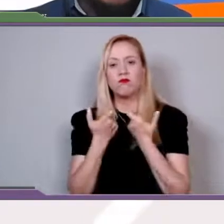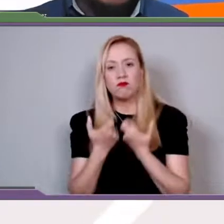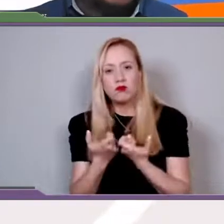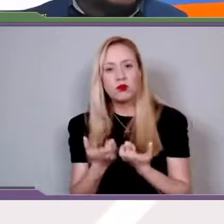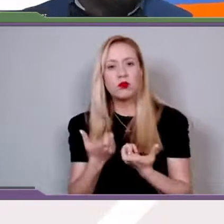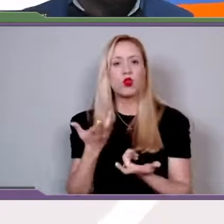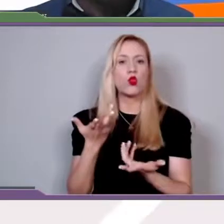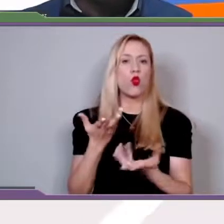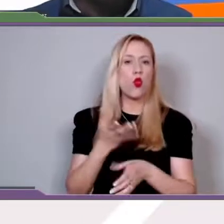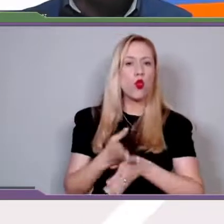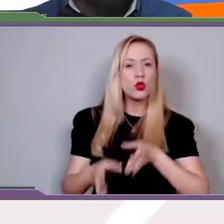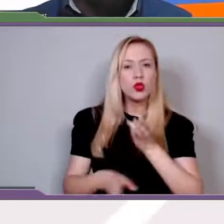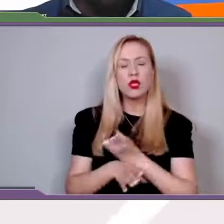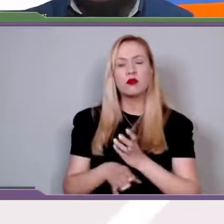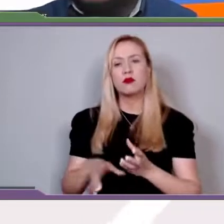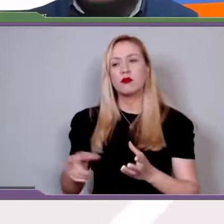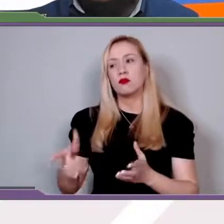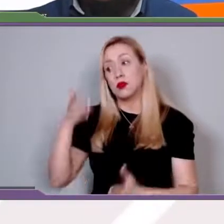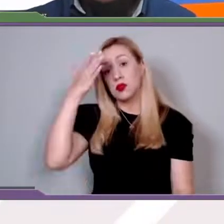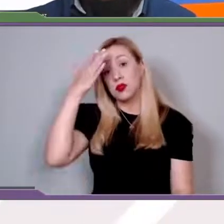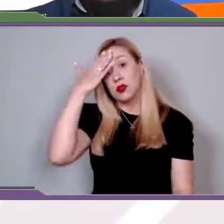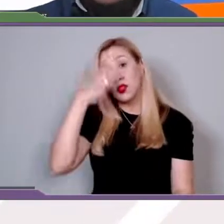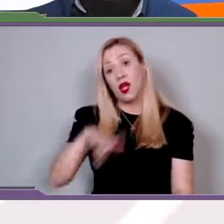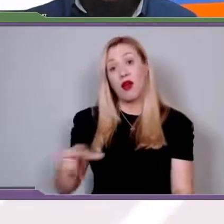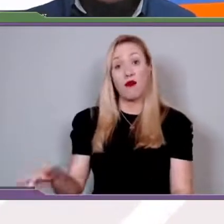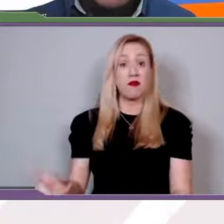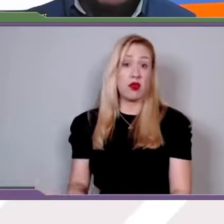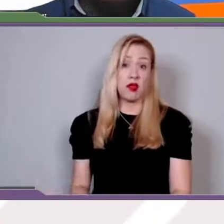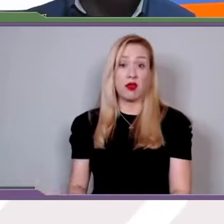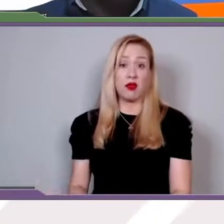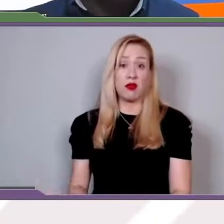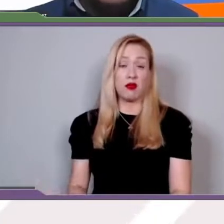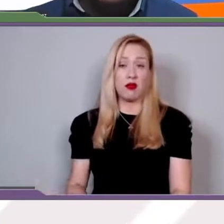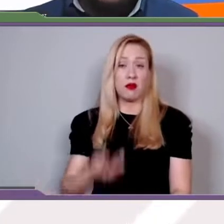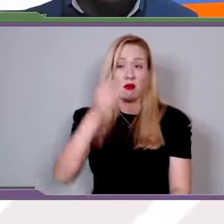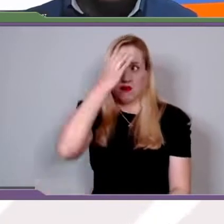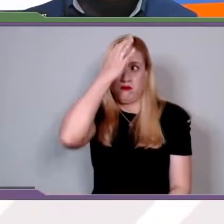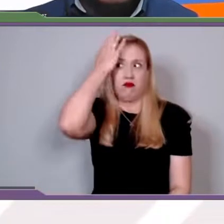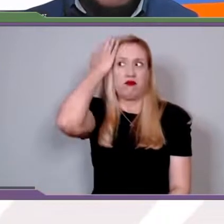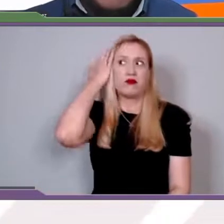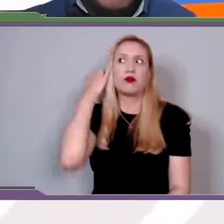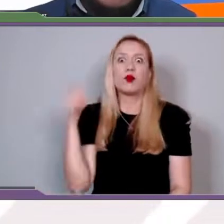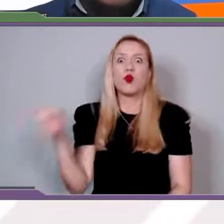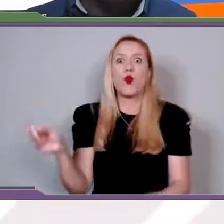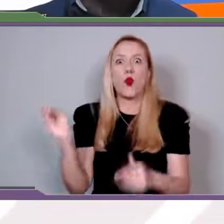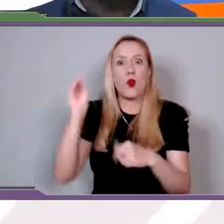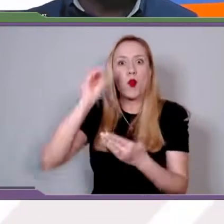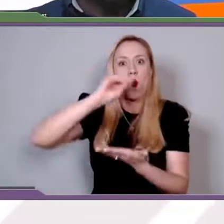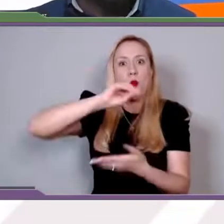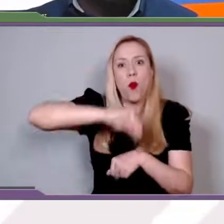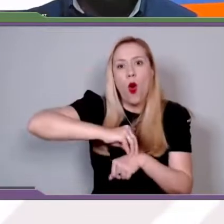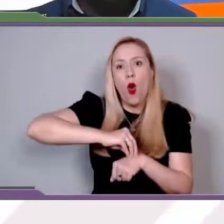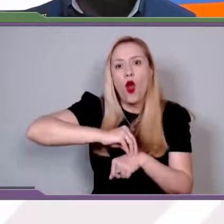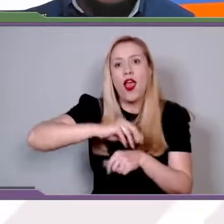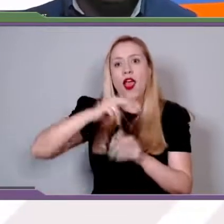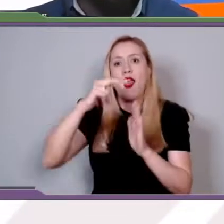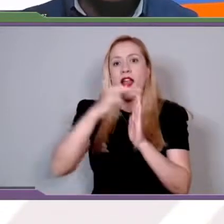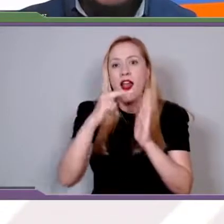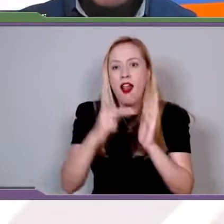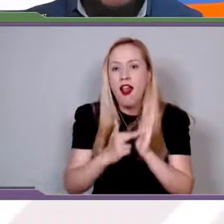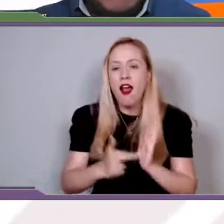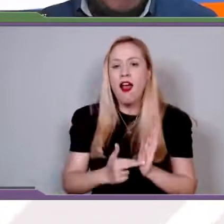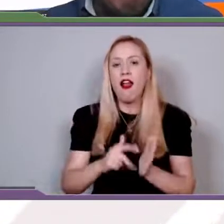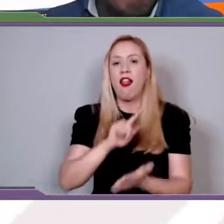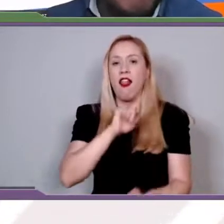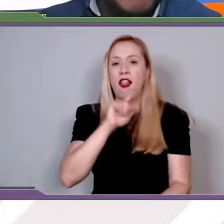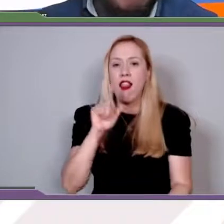de sociedad. De hecho, son quienes en muchas ocasiones han dictado reglas, normas y leyes para lo que hoy tenemos en la